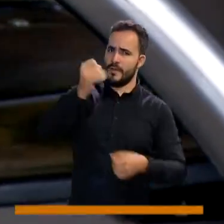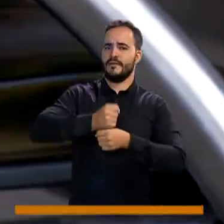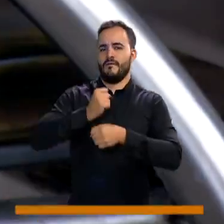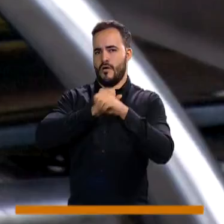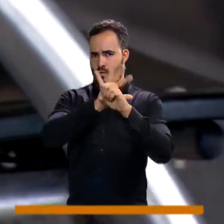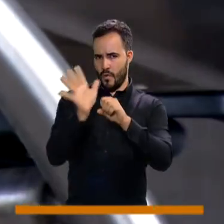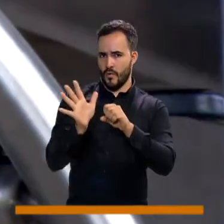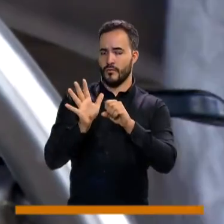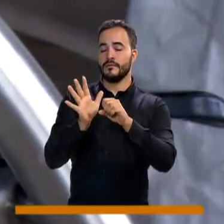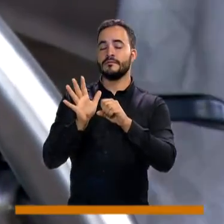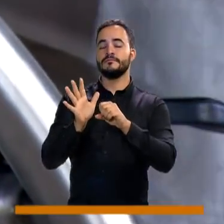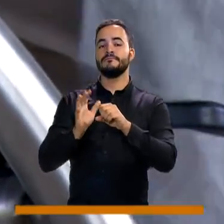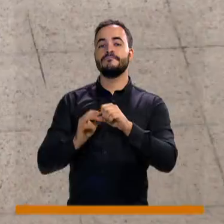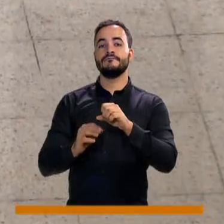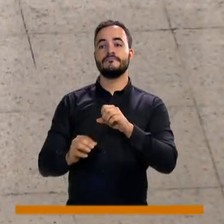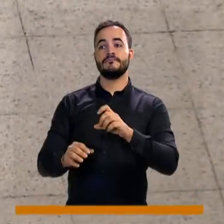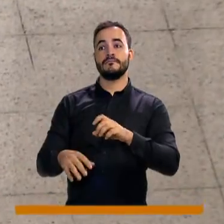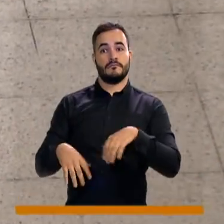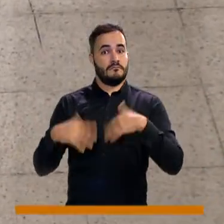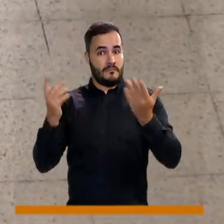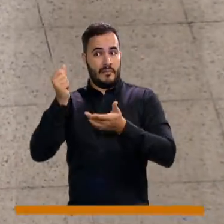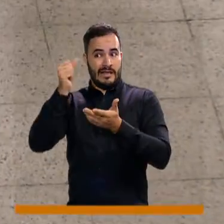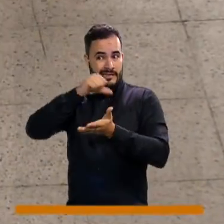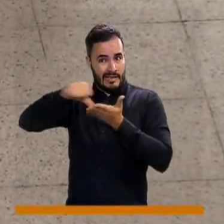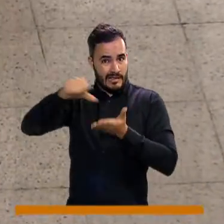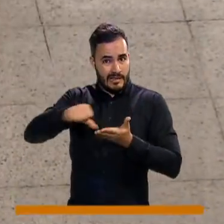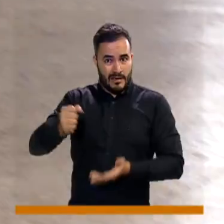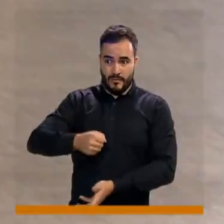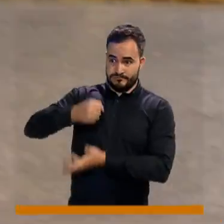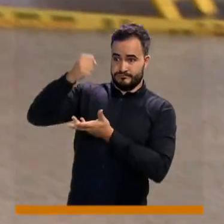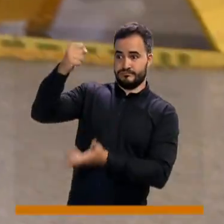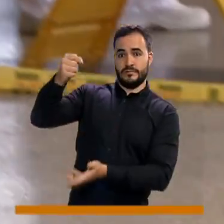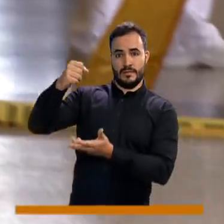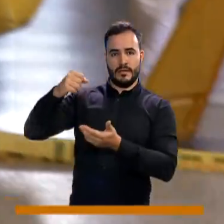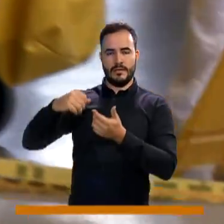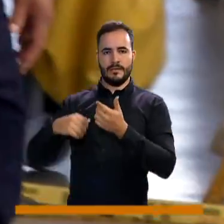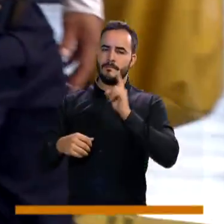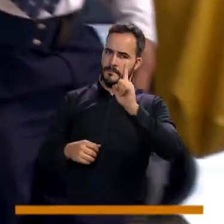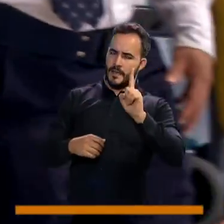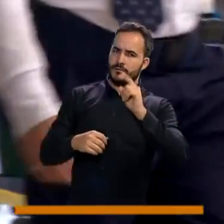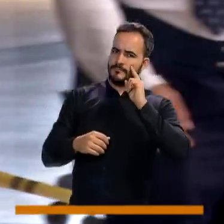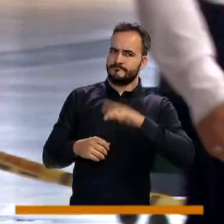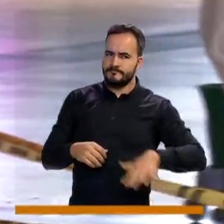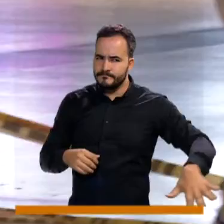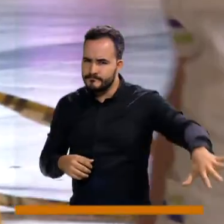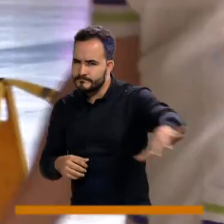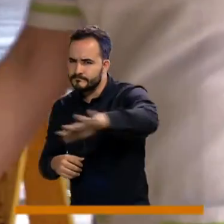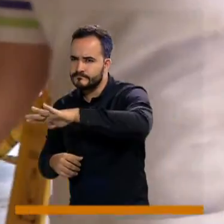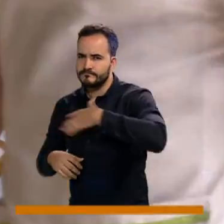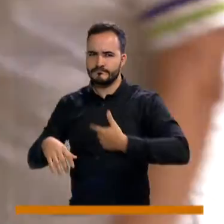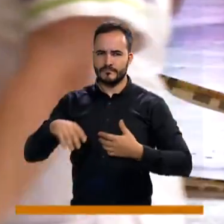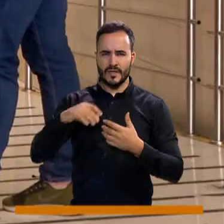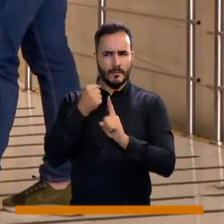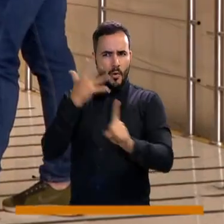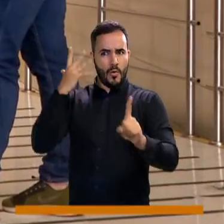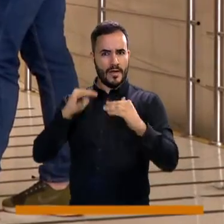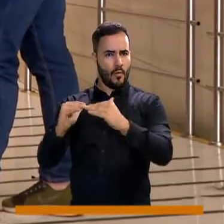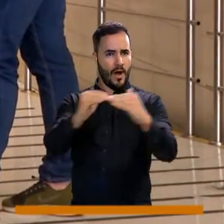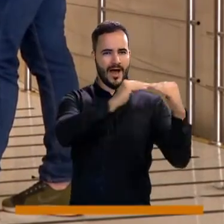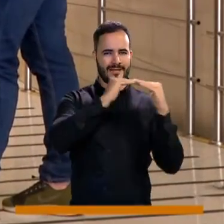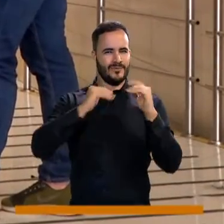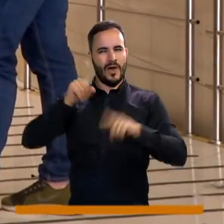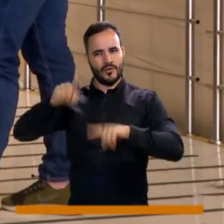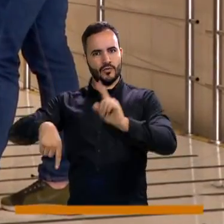emergencia, pero no necesariamente la gran inversión económica que ha hecho ha impactado en todos los sectores